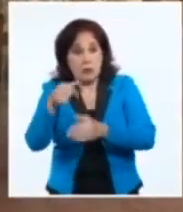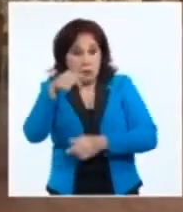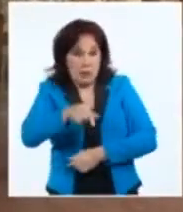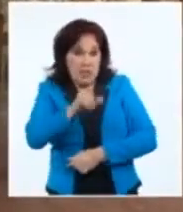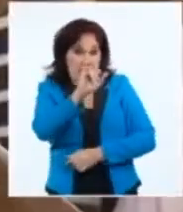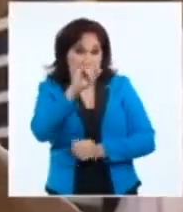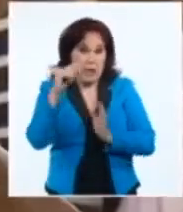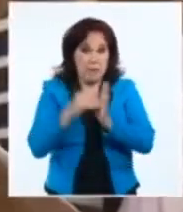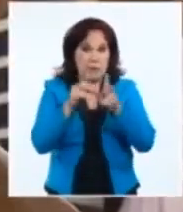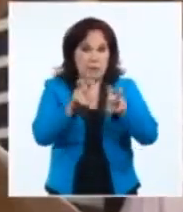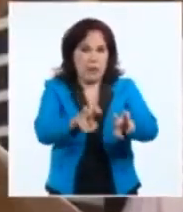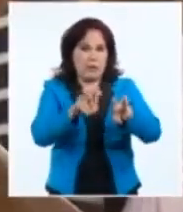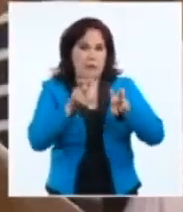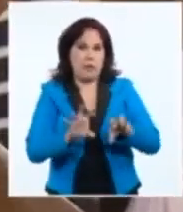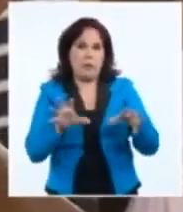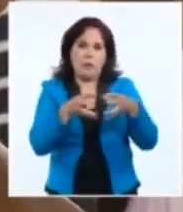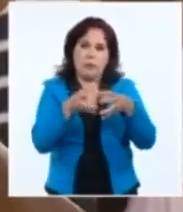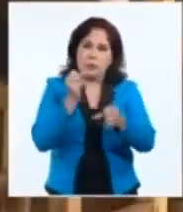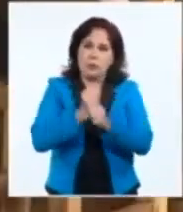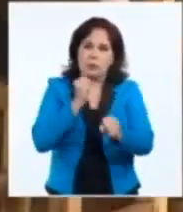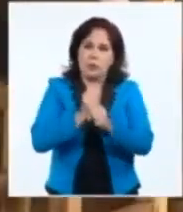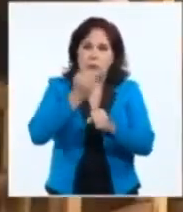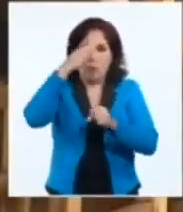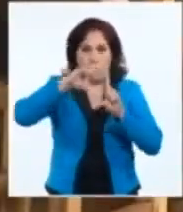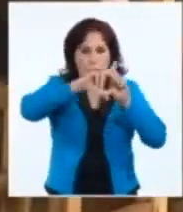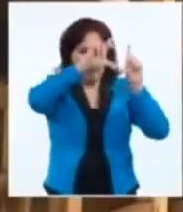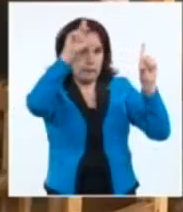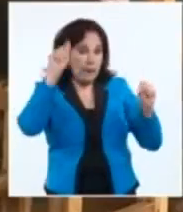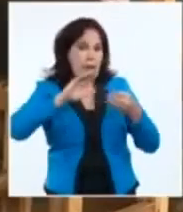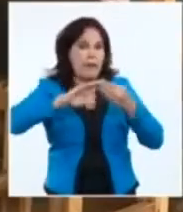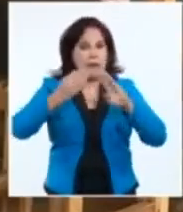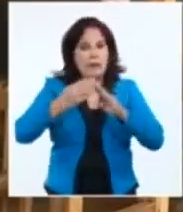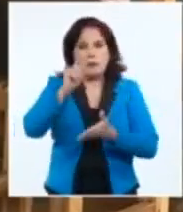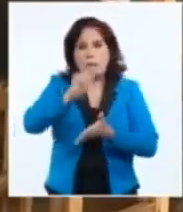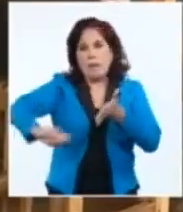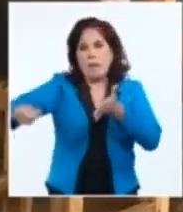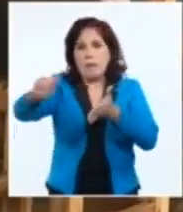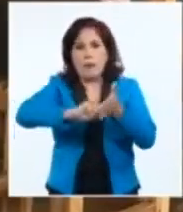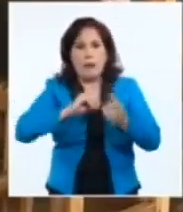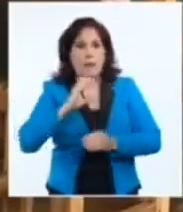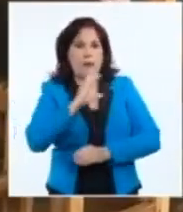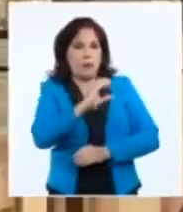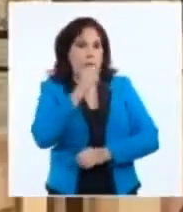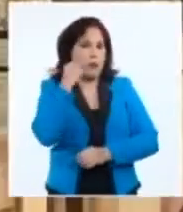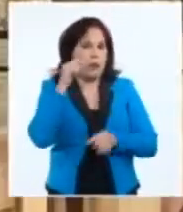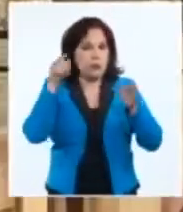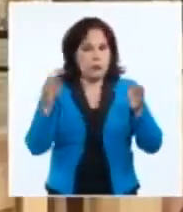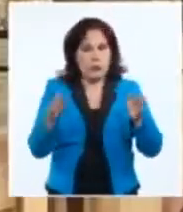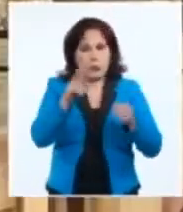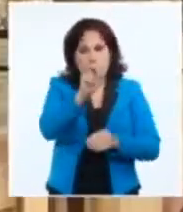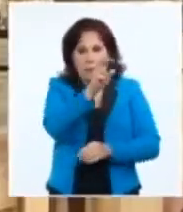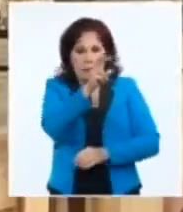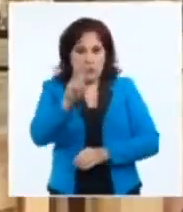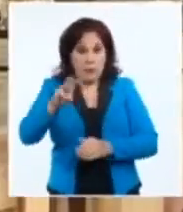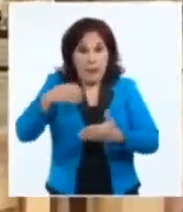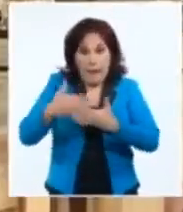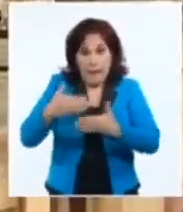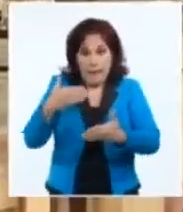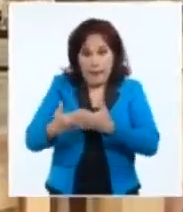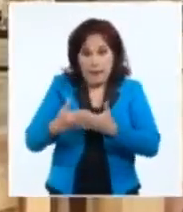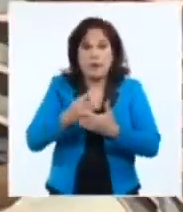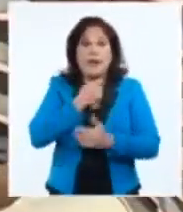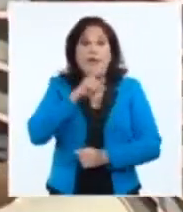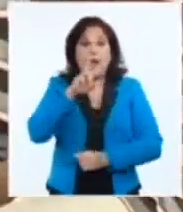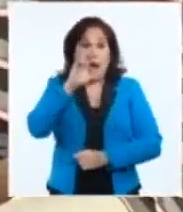de 6.000 asambleas en colectivos laborales del país para debatir el plan y presupuesto del año actual. La de la empresa Evelio